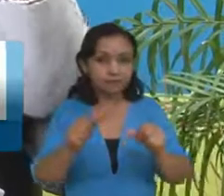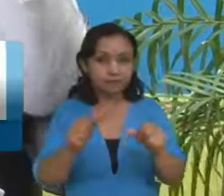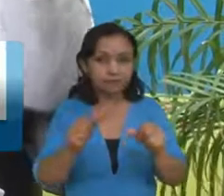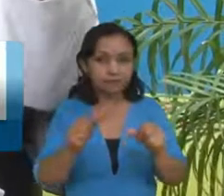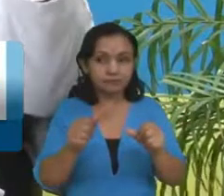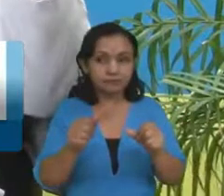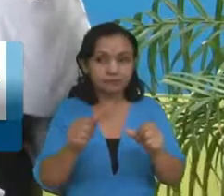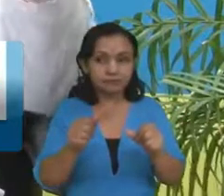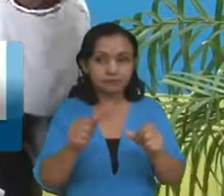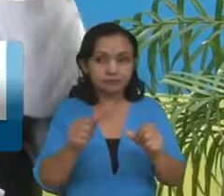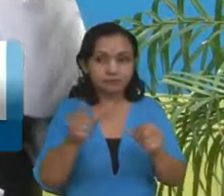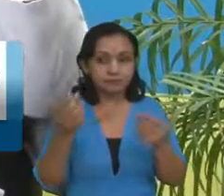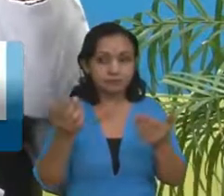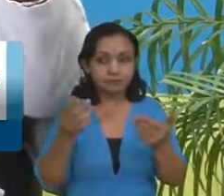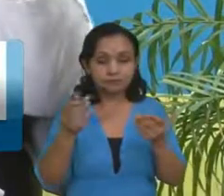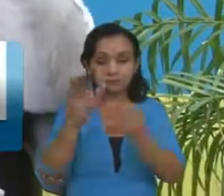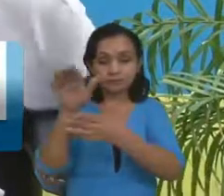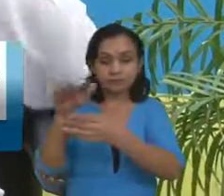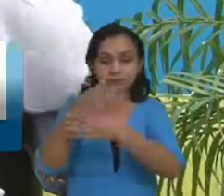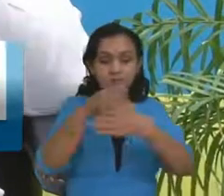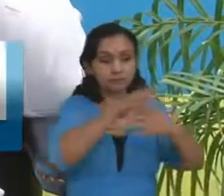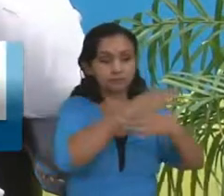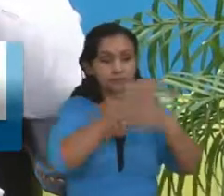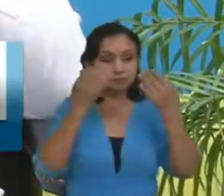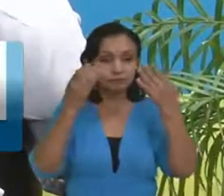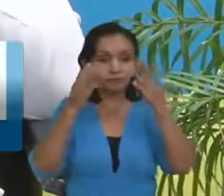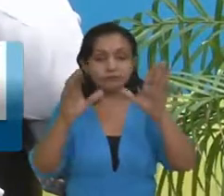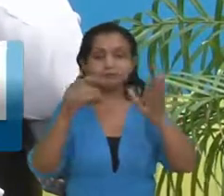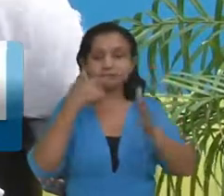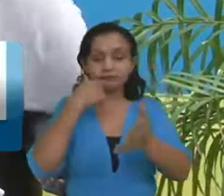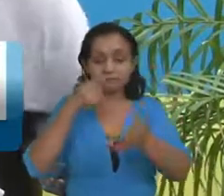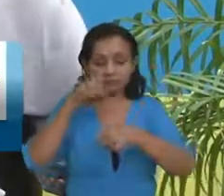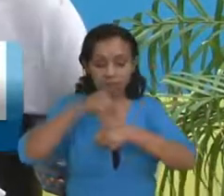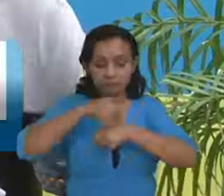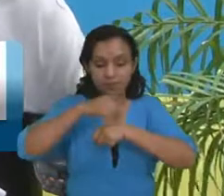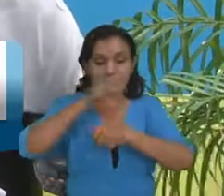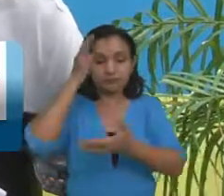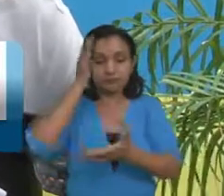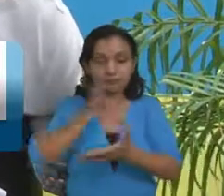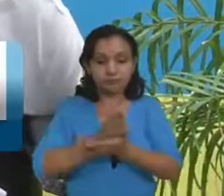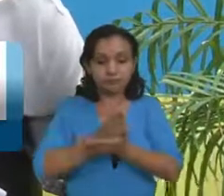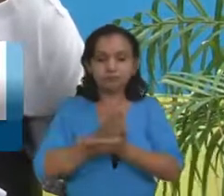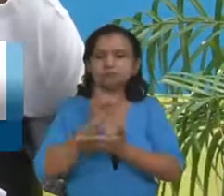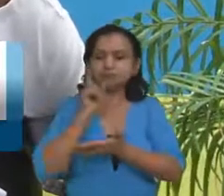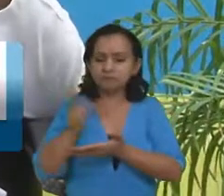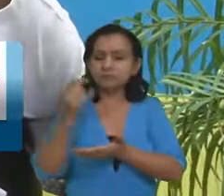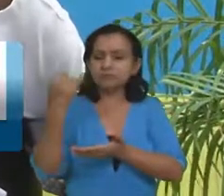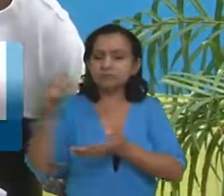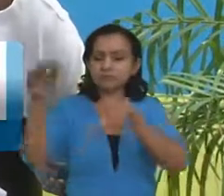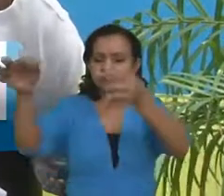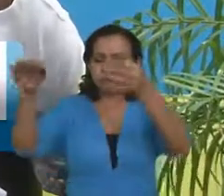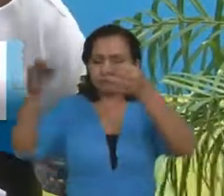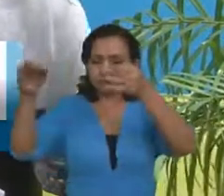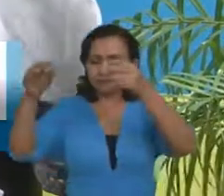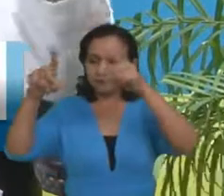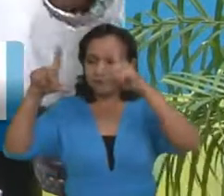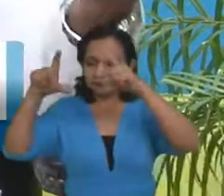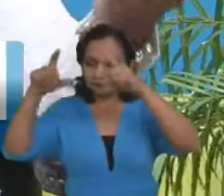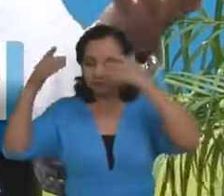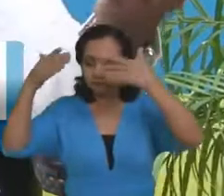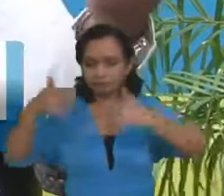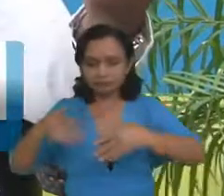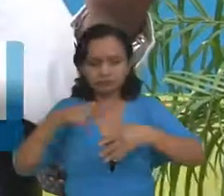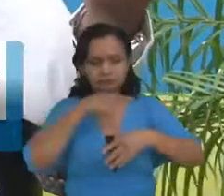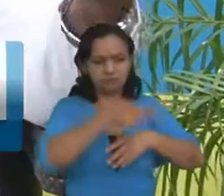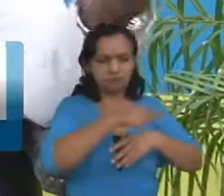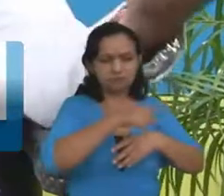dos situaciones, nosotros decidimos, este paciente necesita una radiografía, este